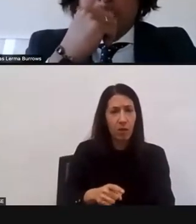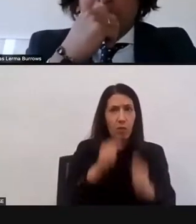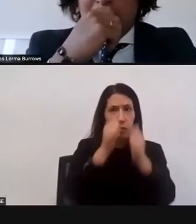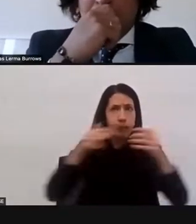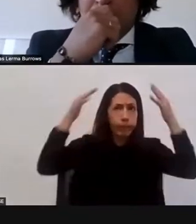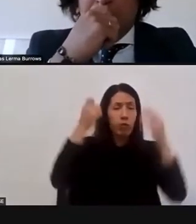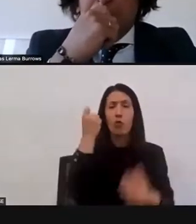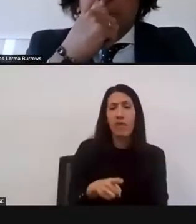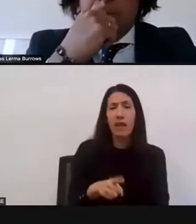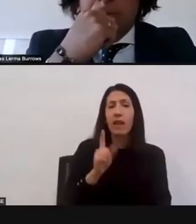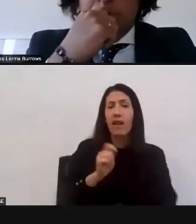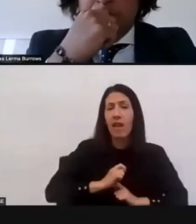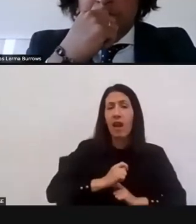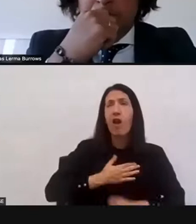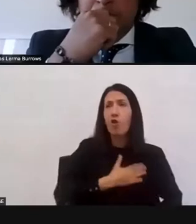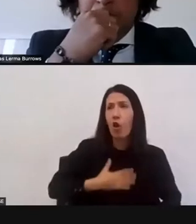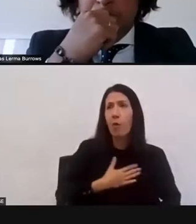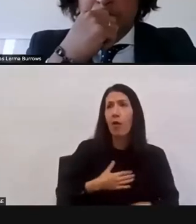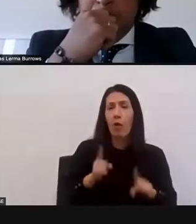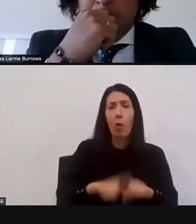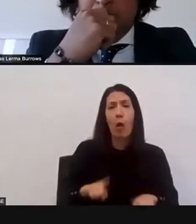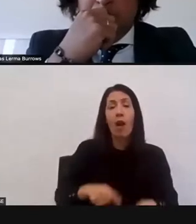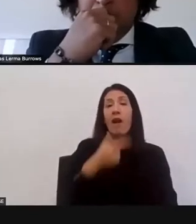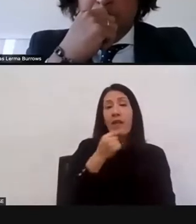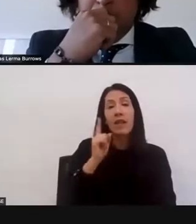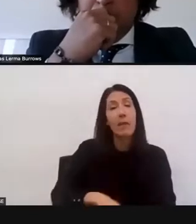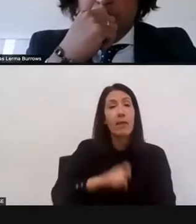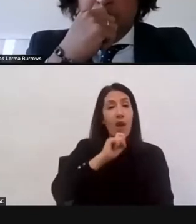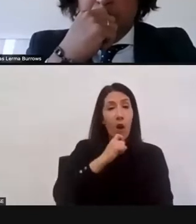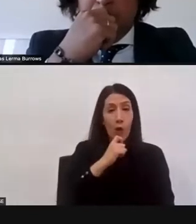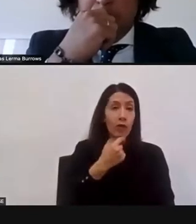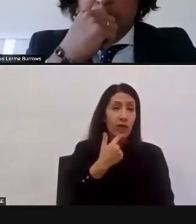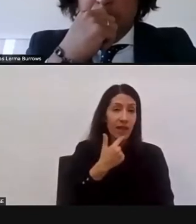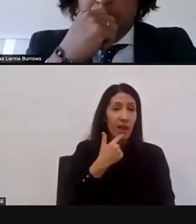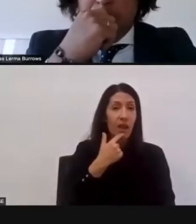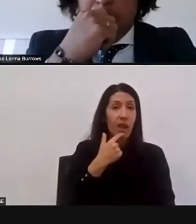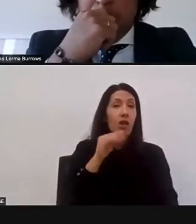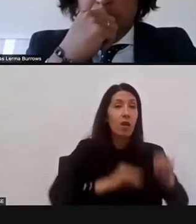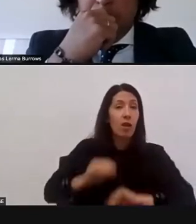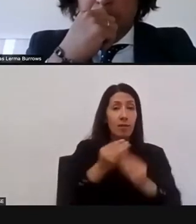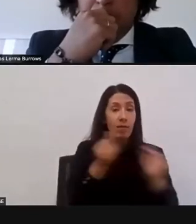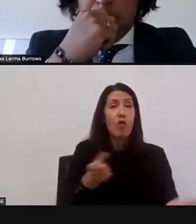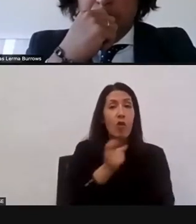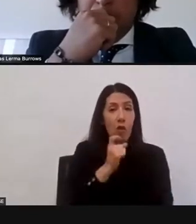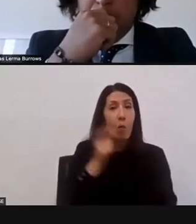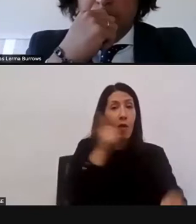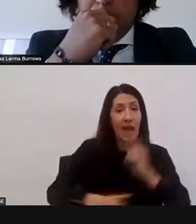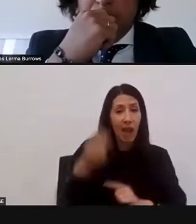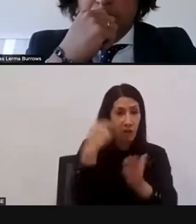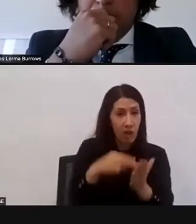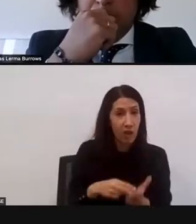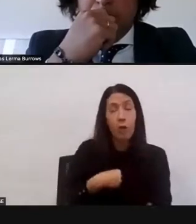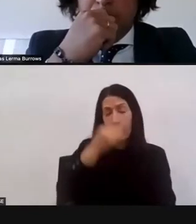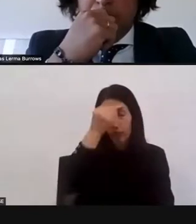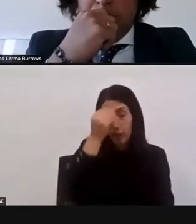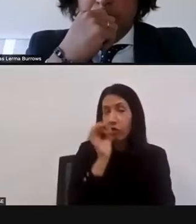más. Se dice que el odio se cura leyendo y viajando, y yo creo que es muy cierto eso en nuestra